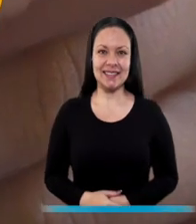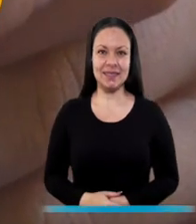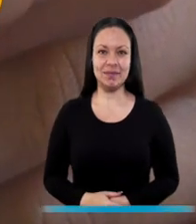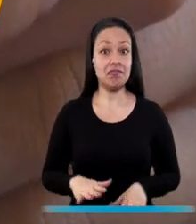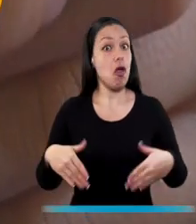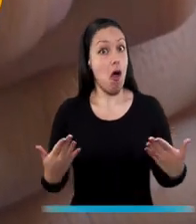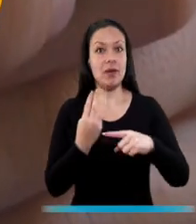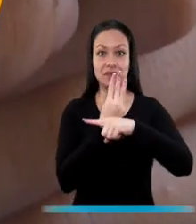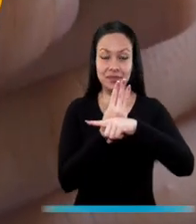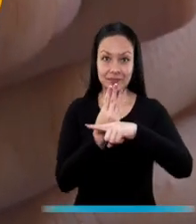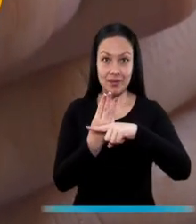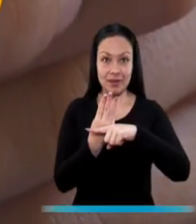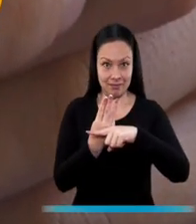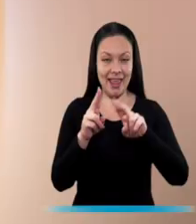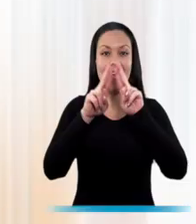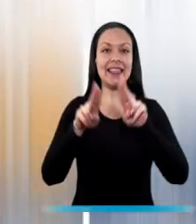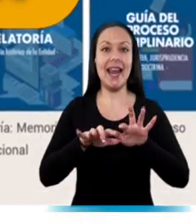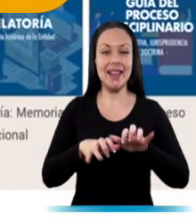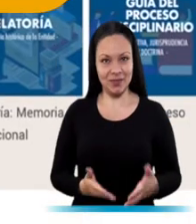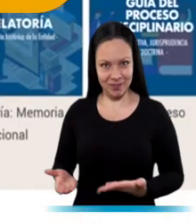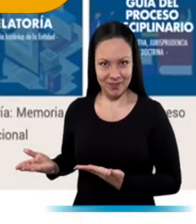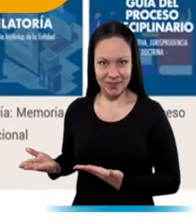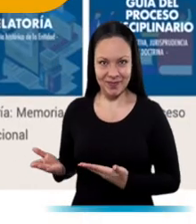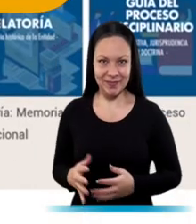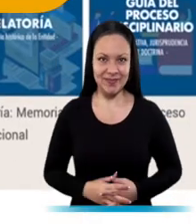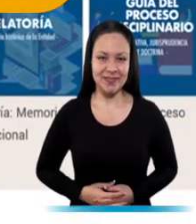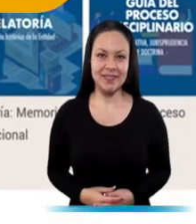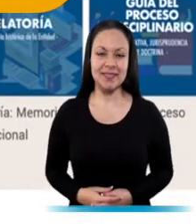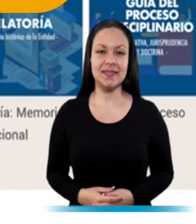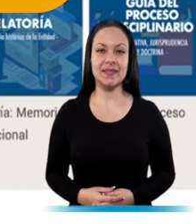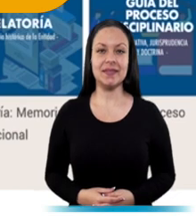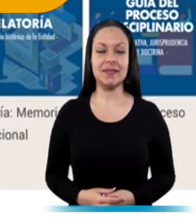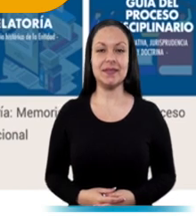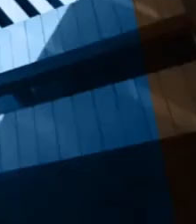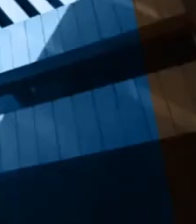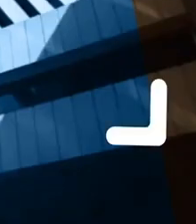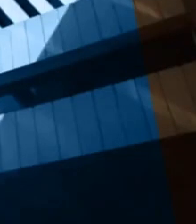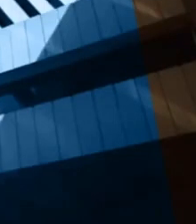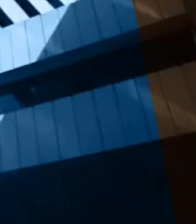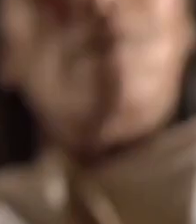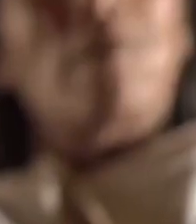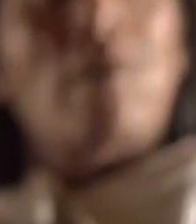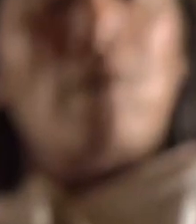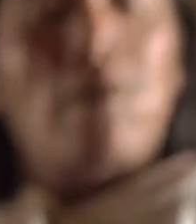018-940-808 o a través de nuestra sede electrónica en www.procuraduría.gov.co.